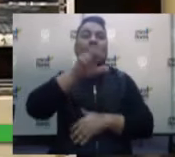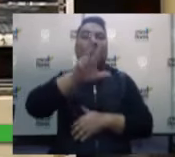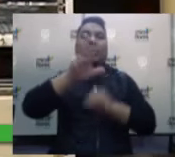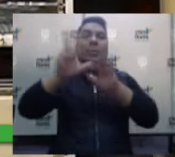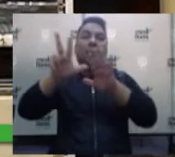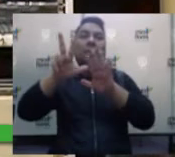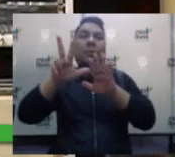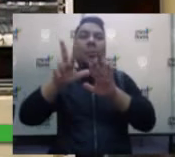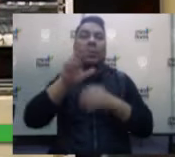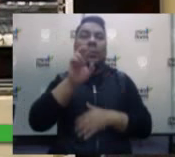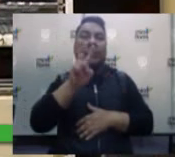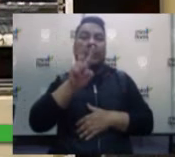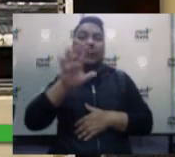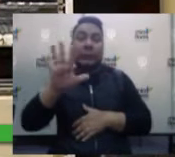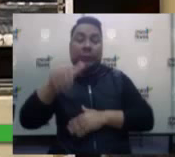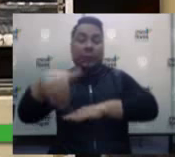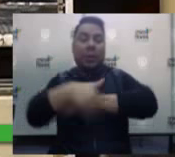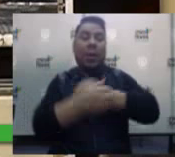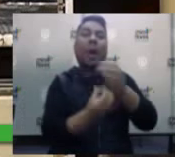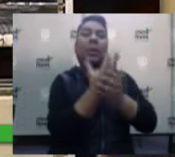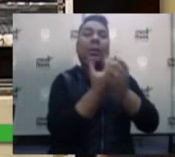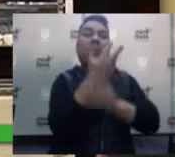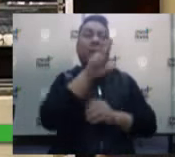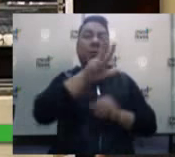frente al 3825.